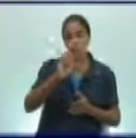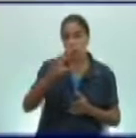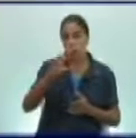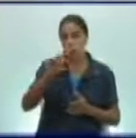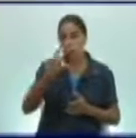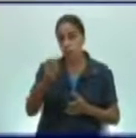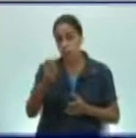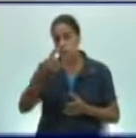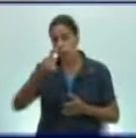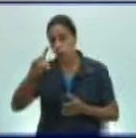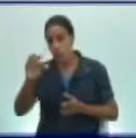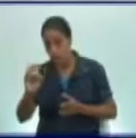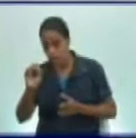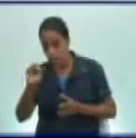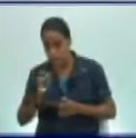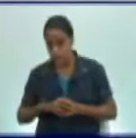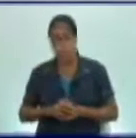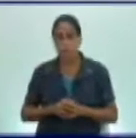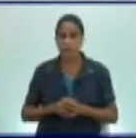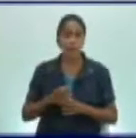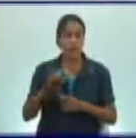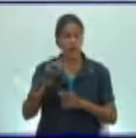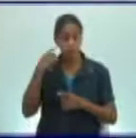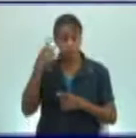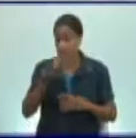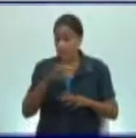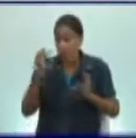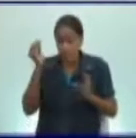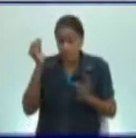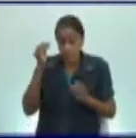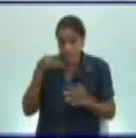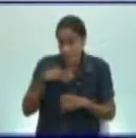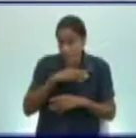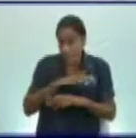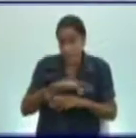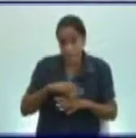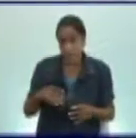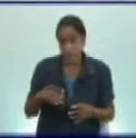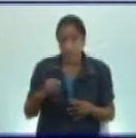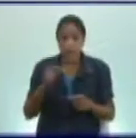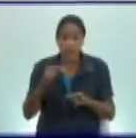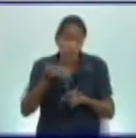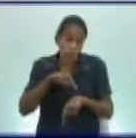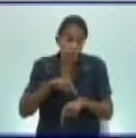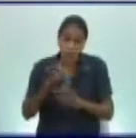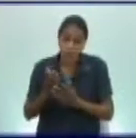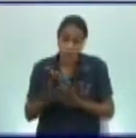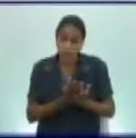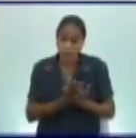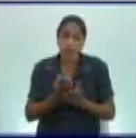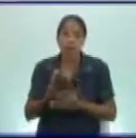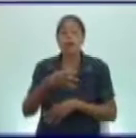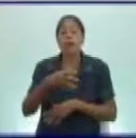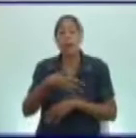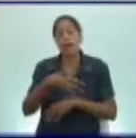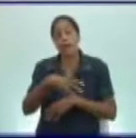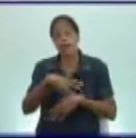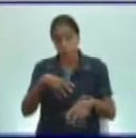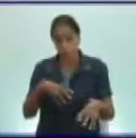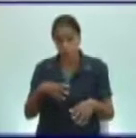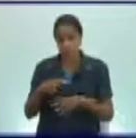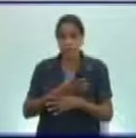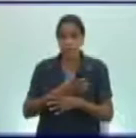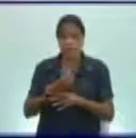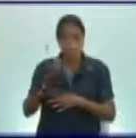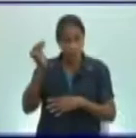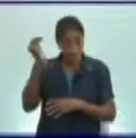posición dorsal. Ya son criterios que ustedes pueden ir teniendo en cuenta para la hora de estudiar los animales cordados, sepan identificar